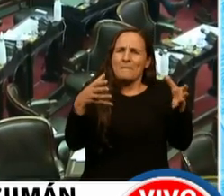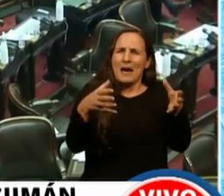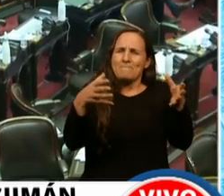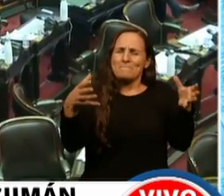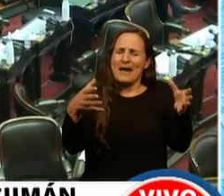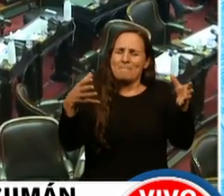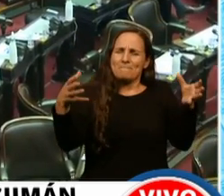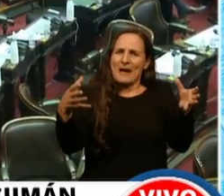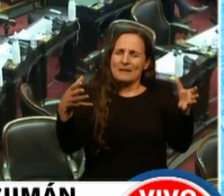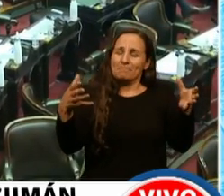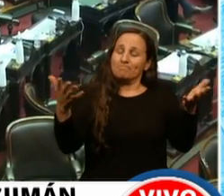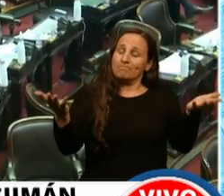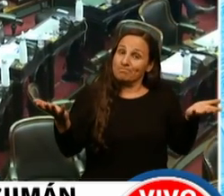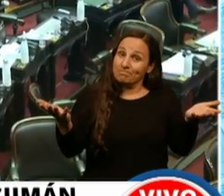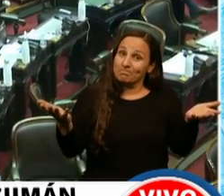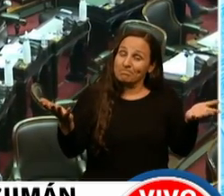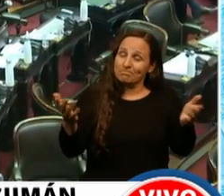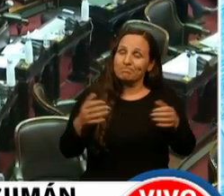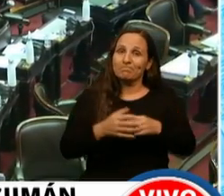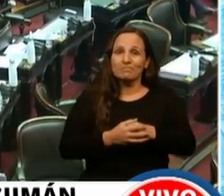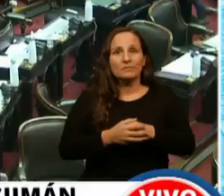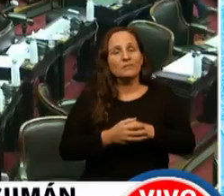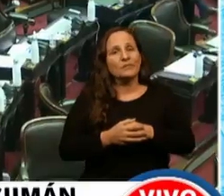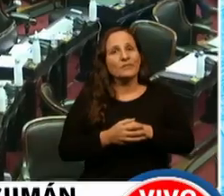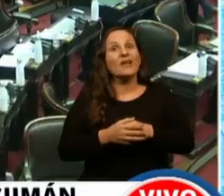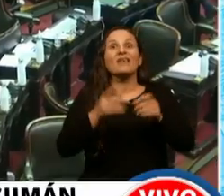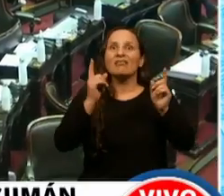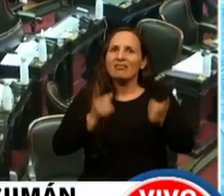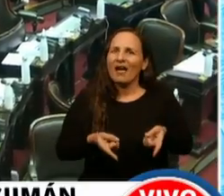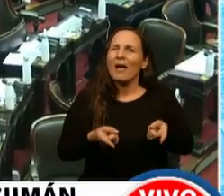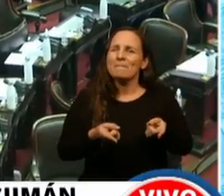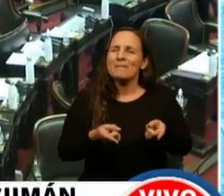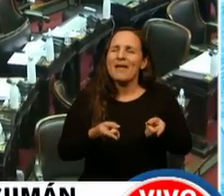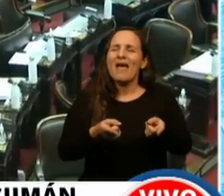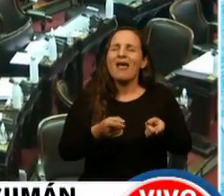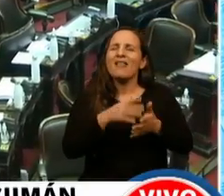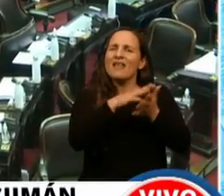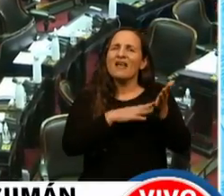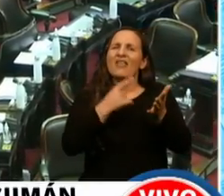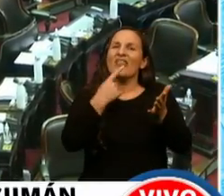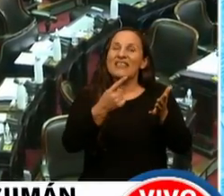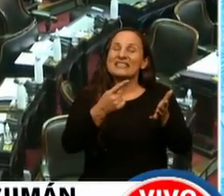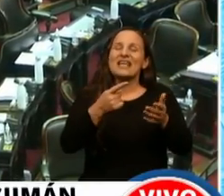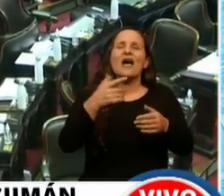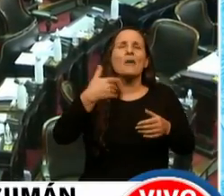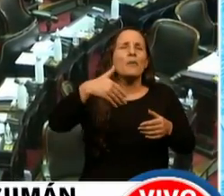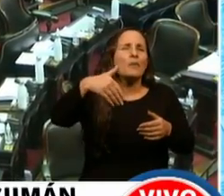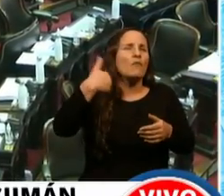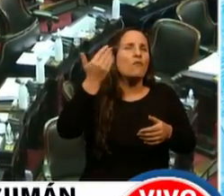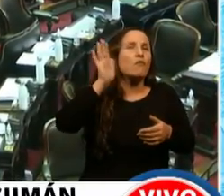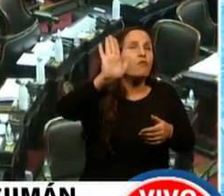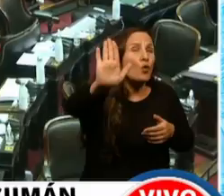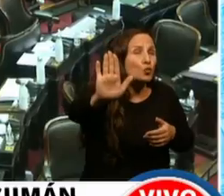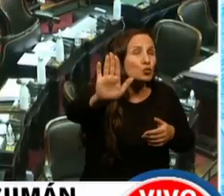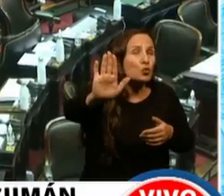universo y que en él incluso se llega a decir que en el futuro cuando sean